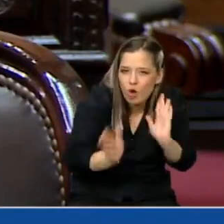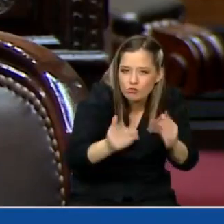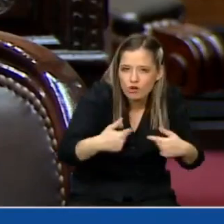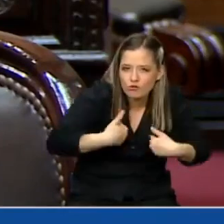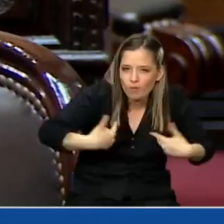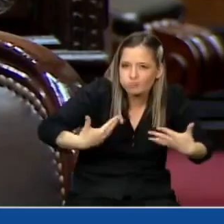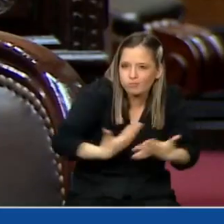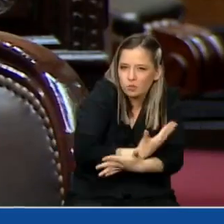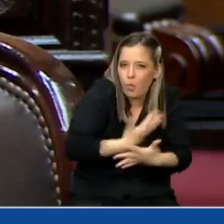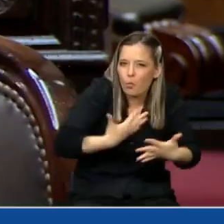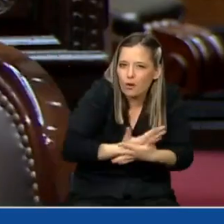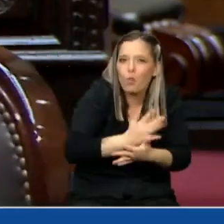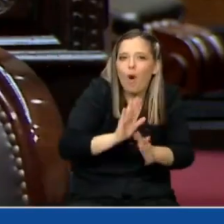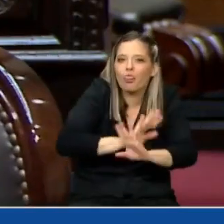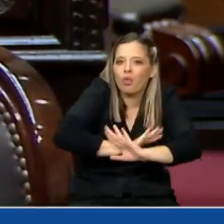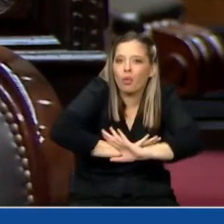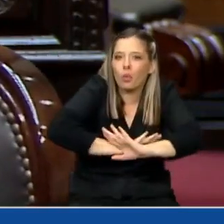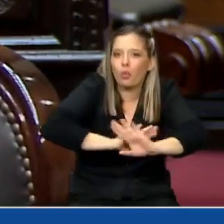que debo decirles,